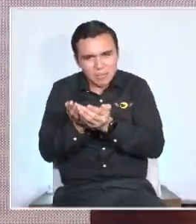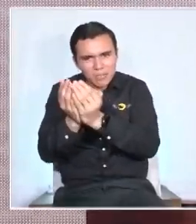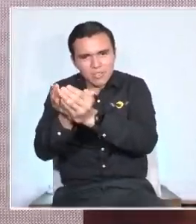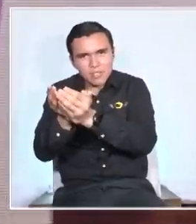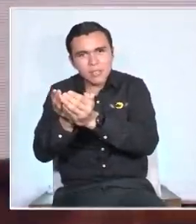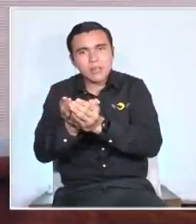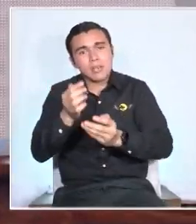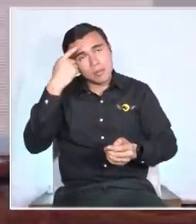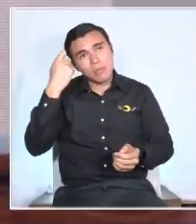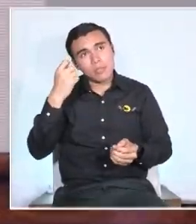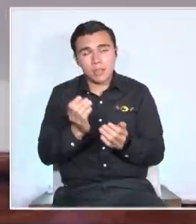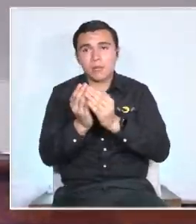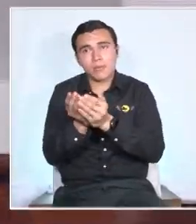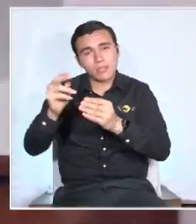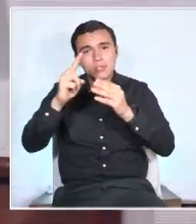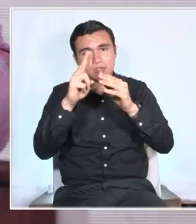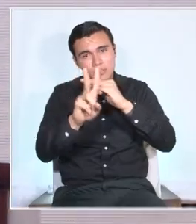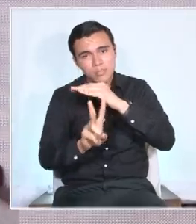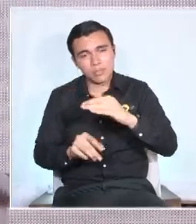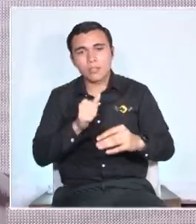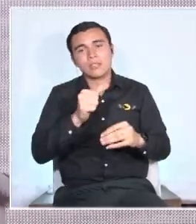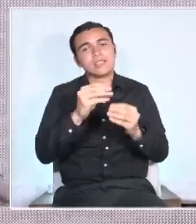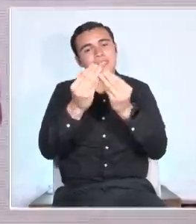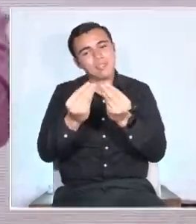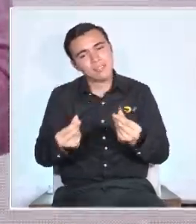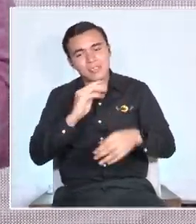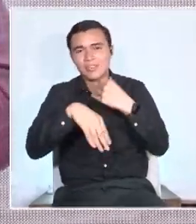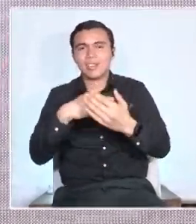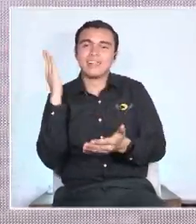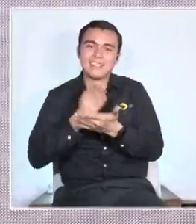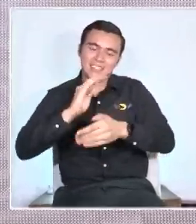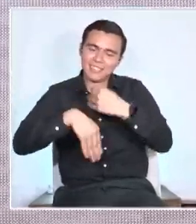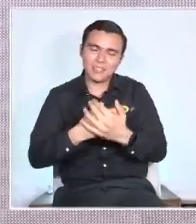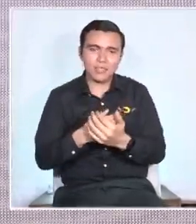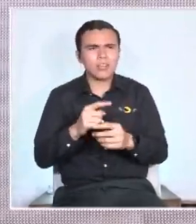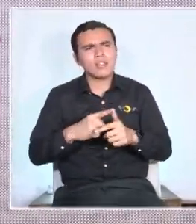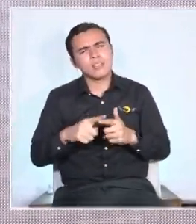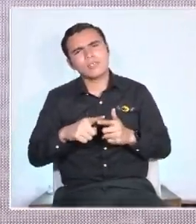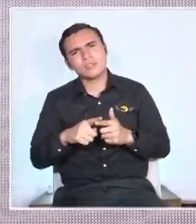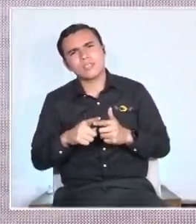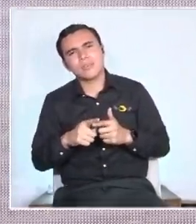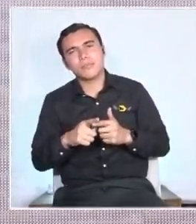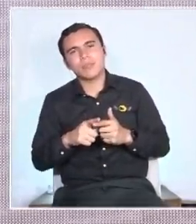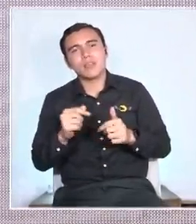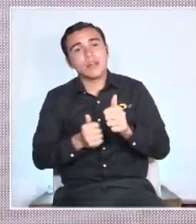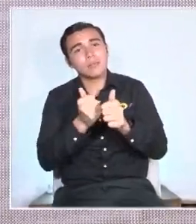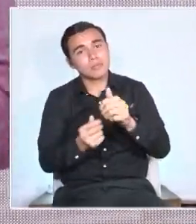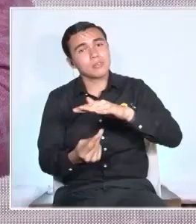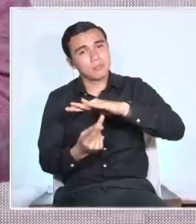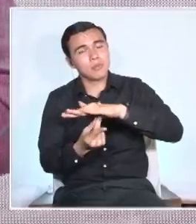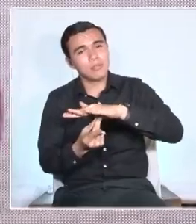Porque si ese bote se hunde, se acabó todo. Aleluya. Entonces, a eso le pasó al apóstol